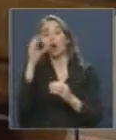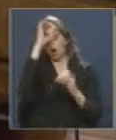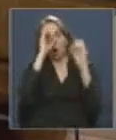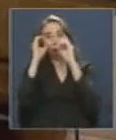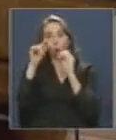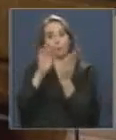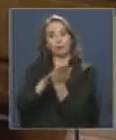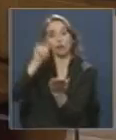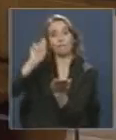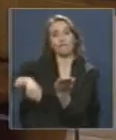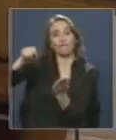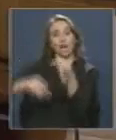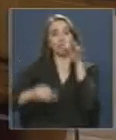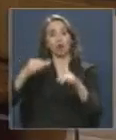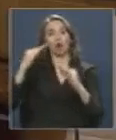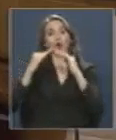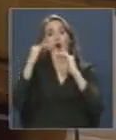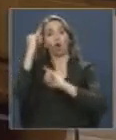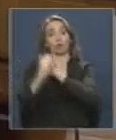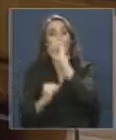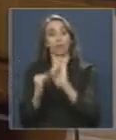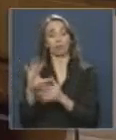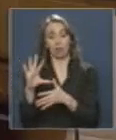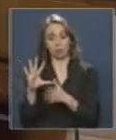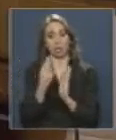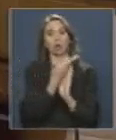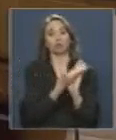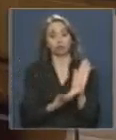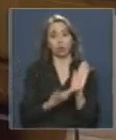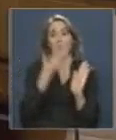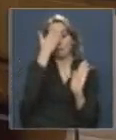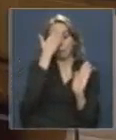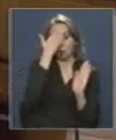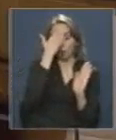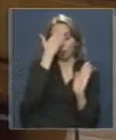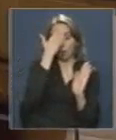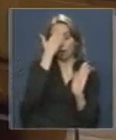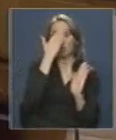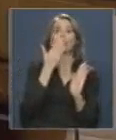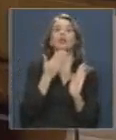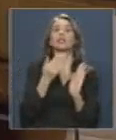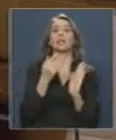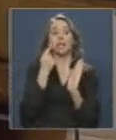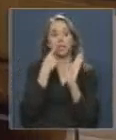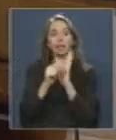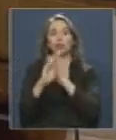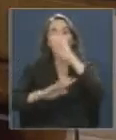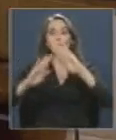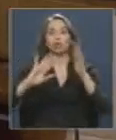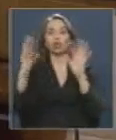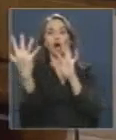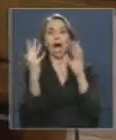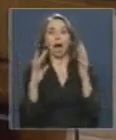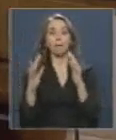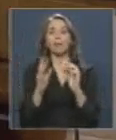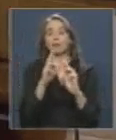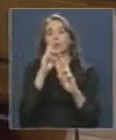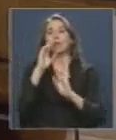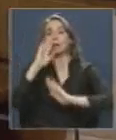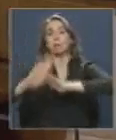sentencias también han expresado, Presidenta, su preocupación por reconocer grados de protección a nuestro entorno medioambiental y a los espacios